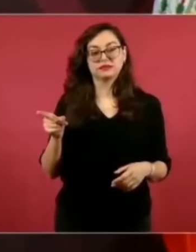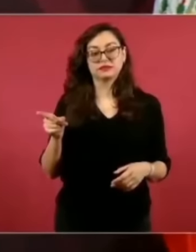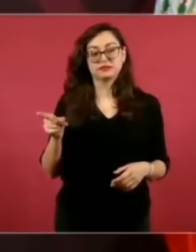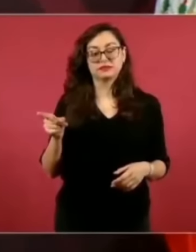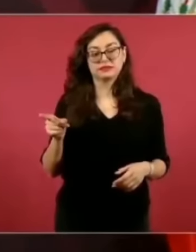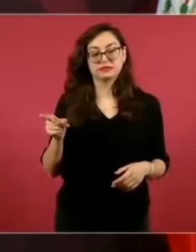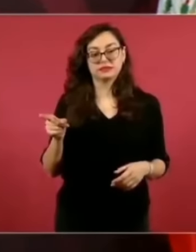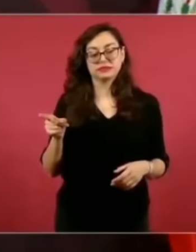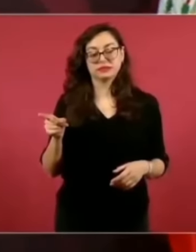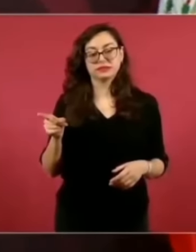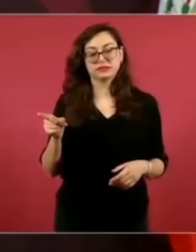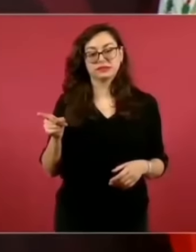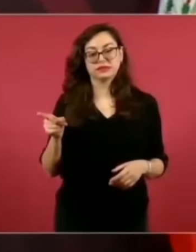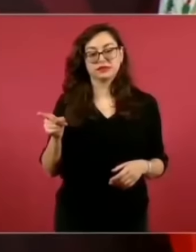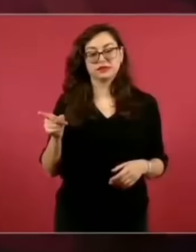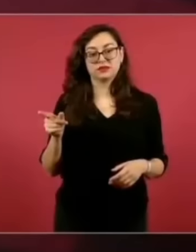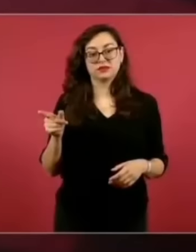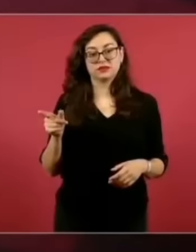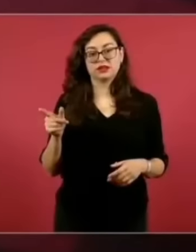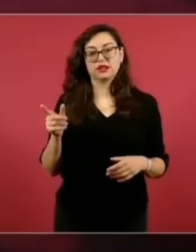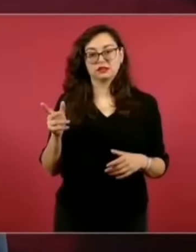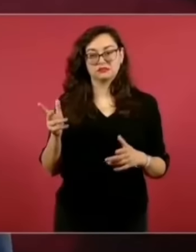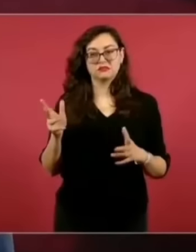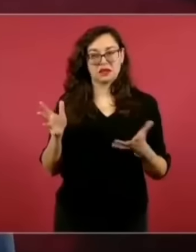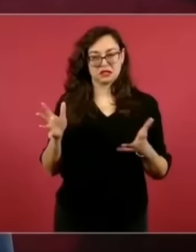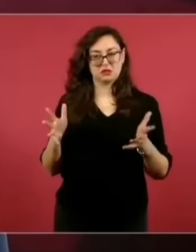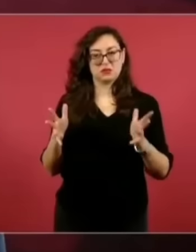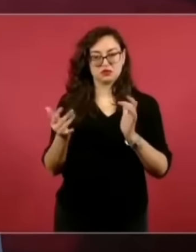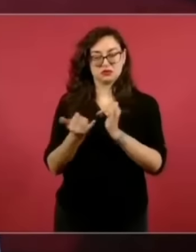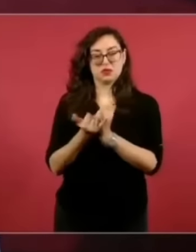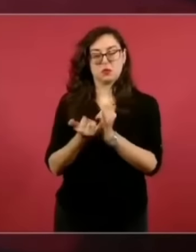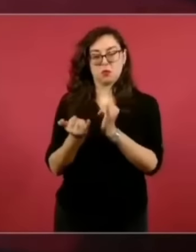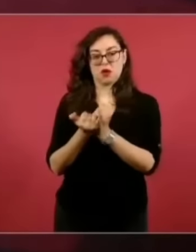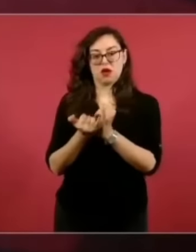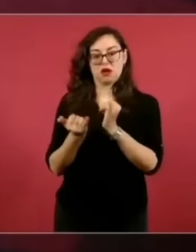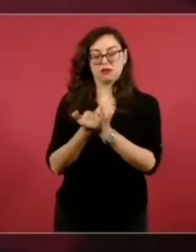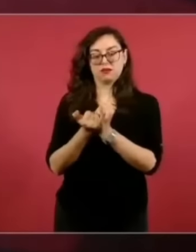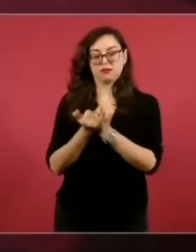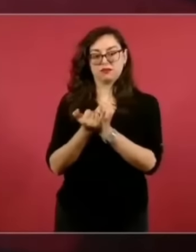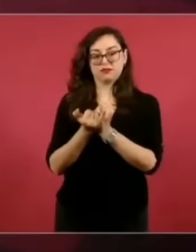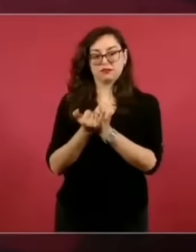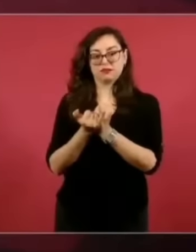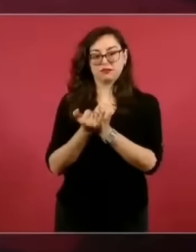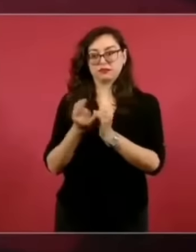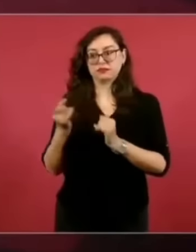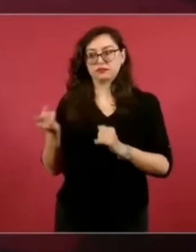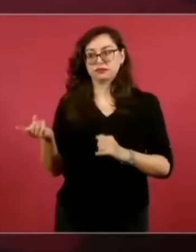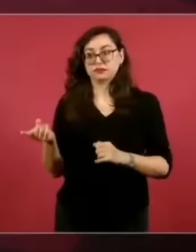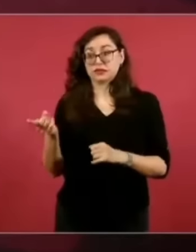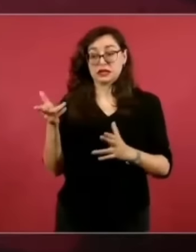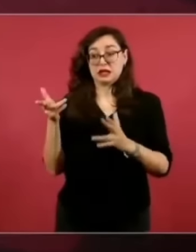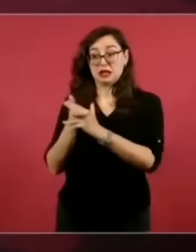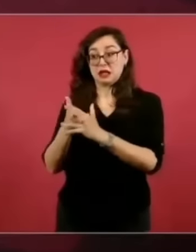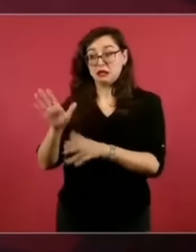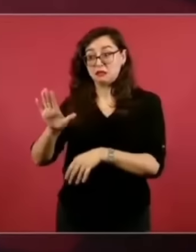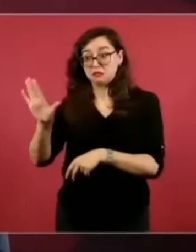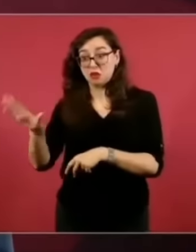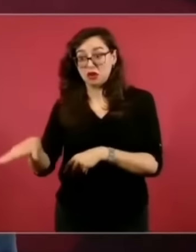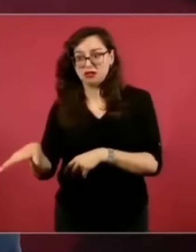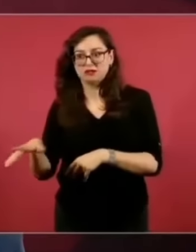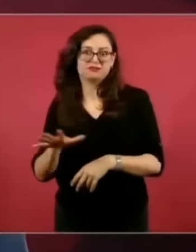una referencia similar. La bala que mate a Maceo salvará